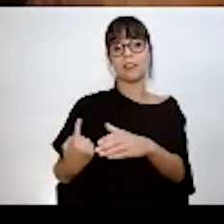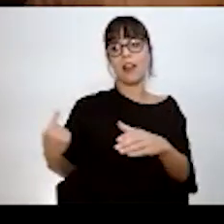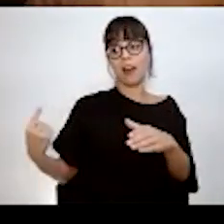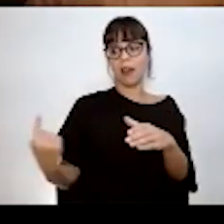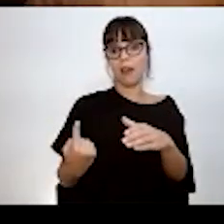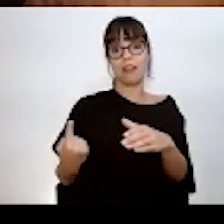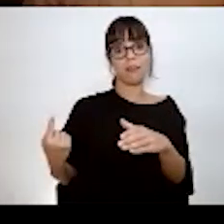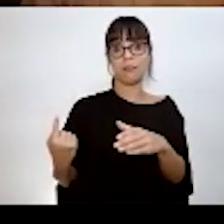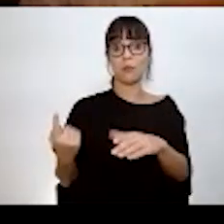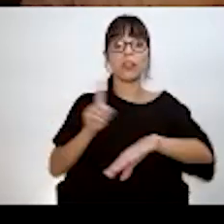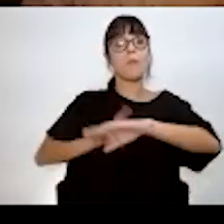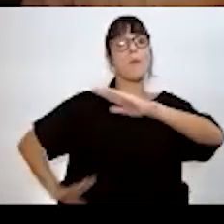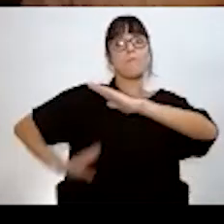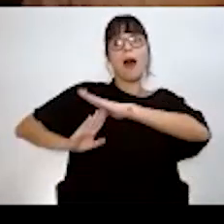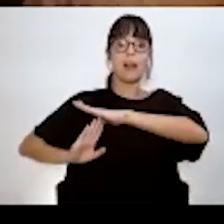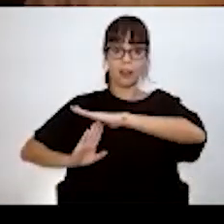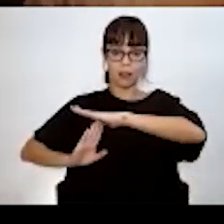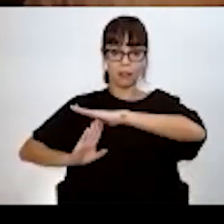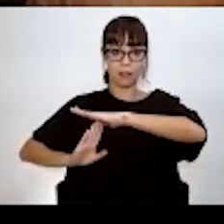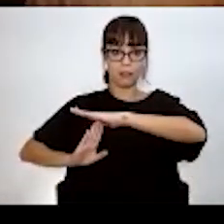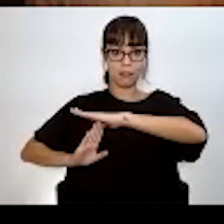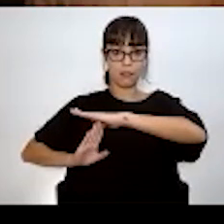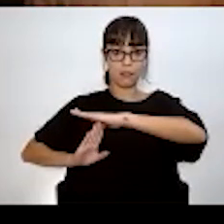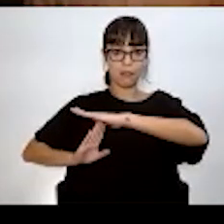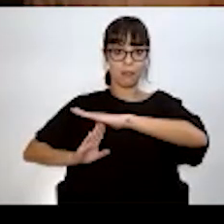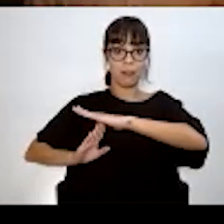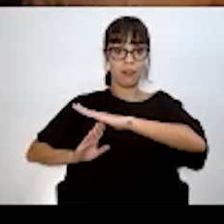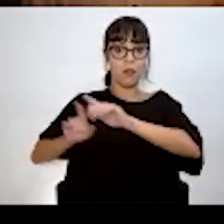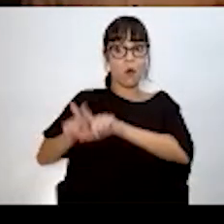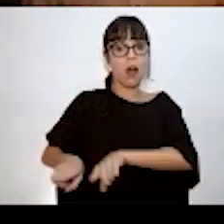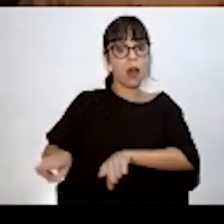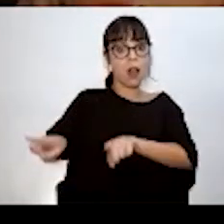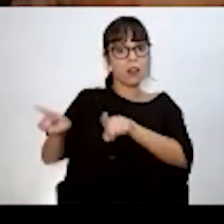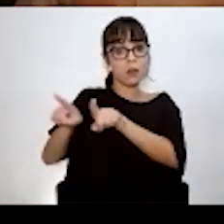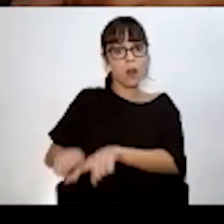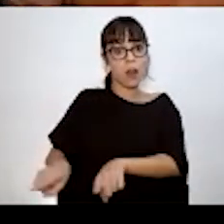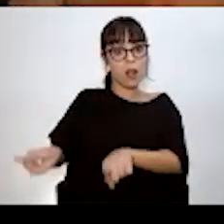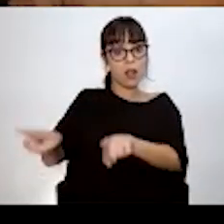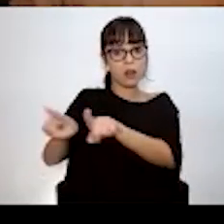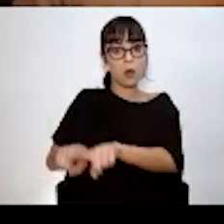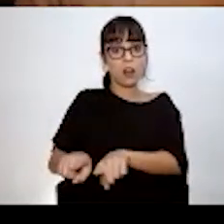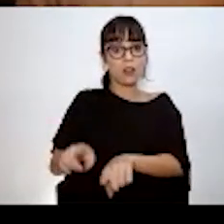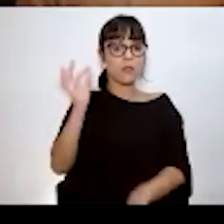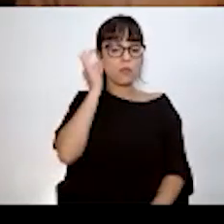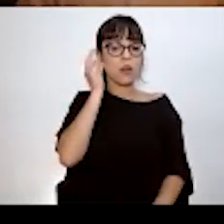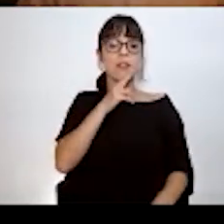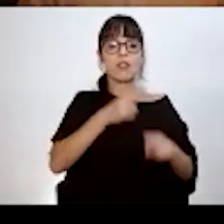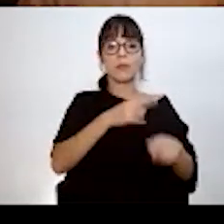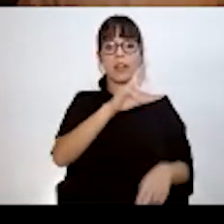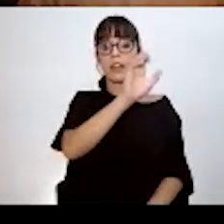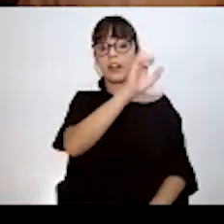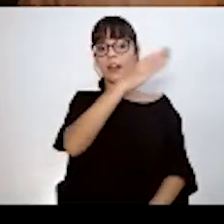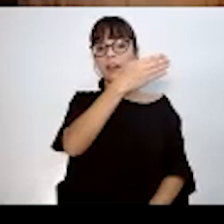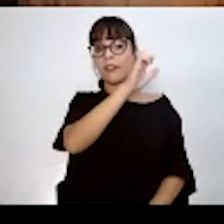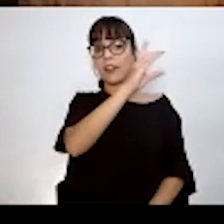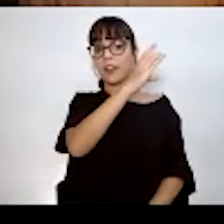tiempo, son lugares atemporales, como dice Rebecca Dawson, una de las autoras más importantes